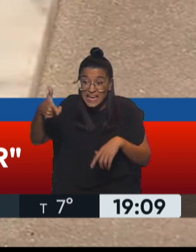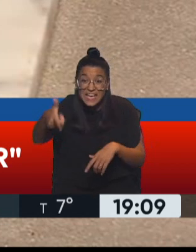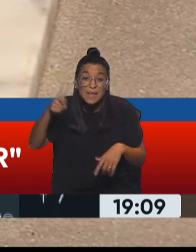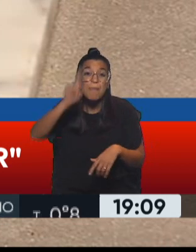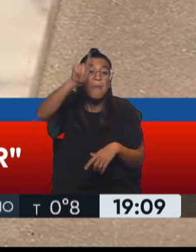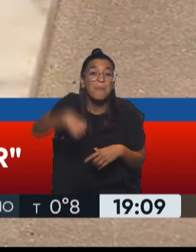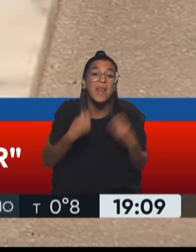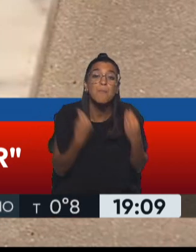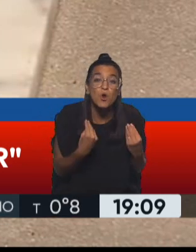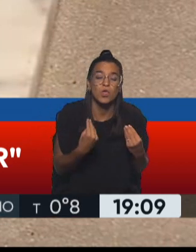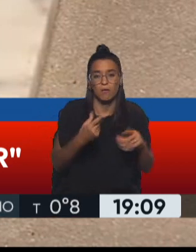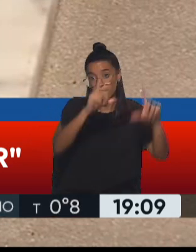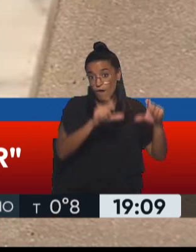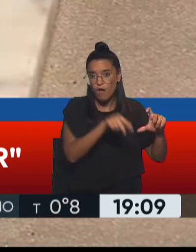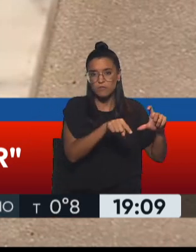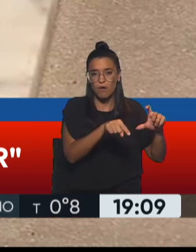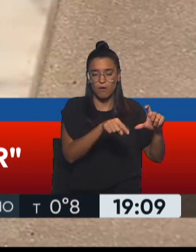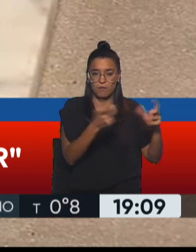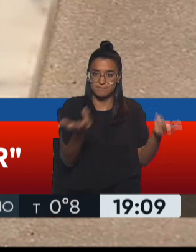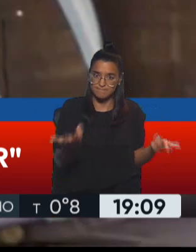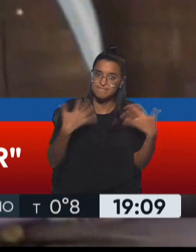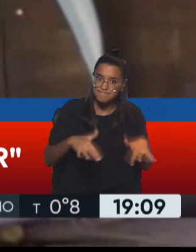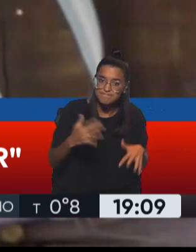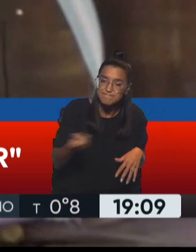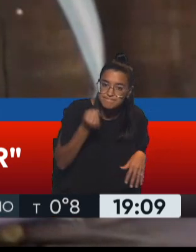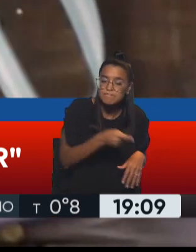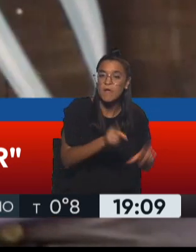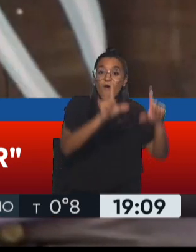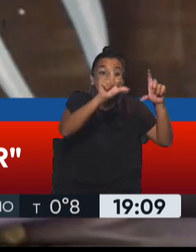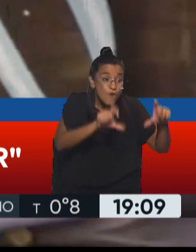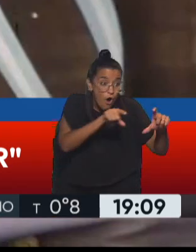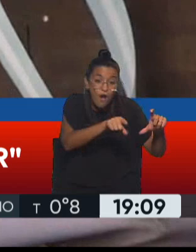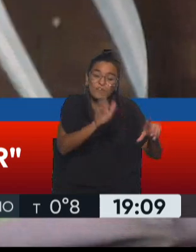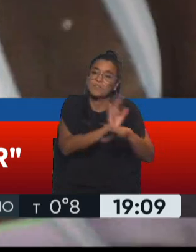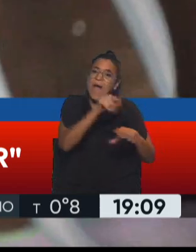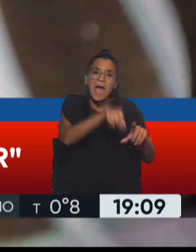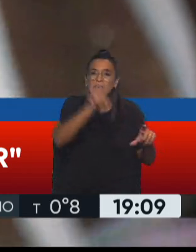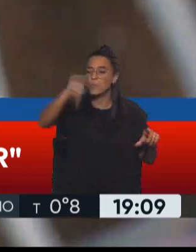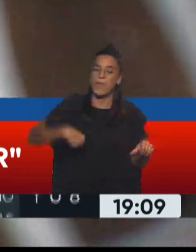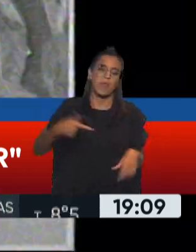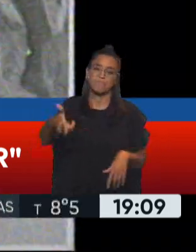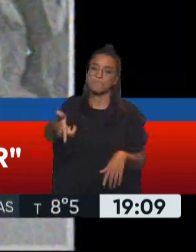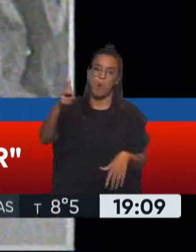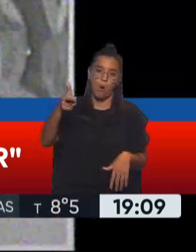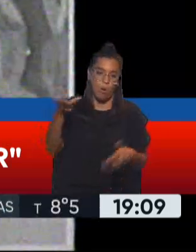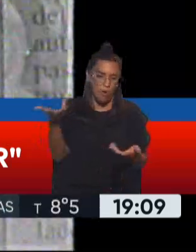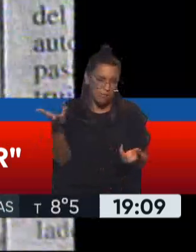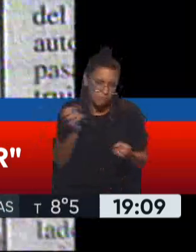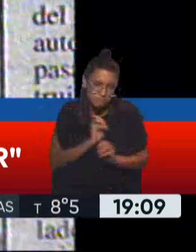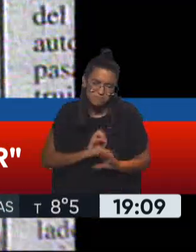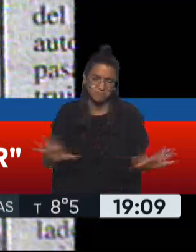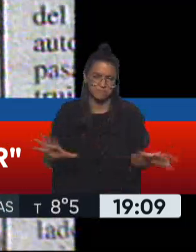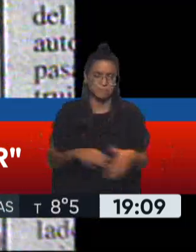una foto, ¿no? Ni más ni menos, ¿no? Una foto que termina con la vida de José Luis Cabezas de la peor manera